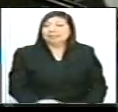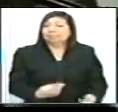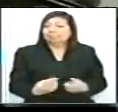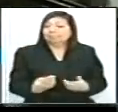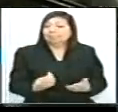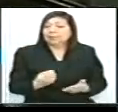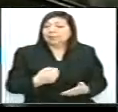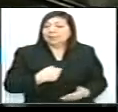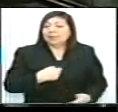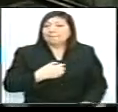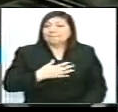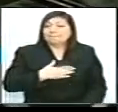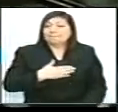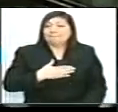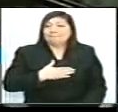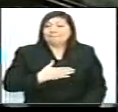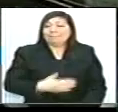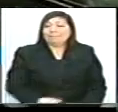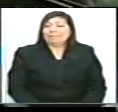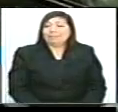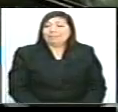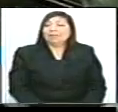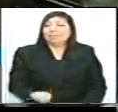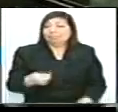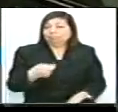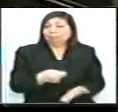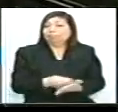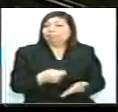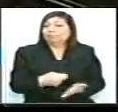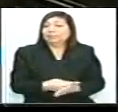Recursos propios de recaudación,